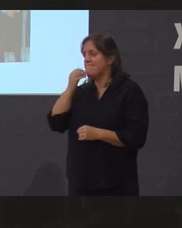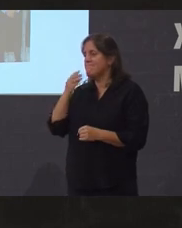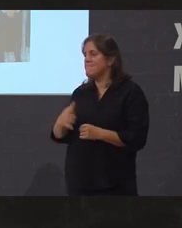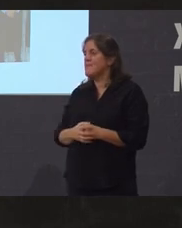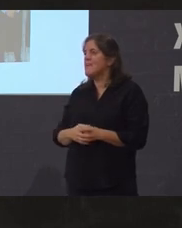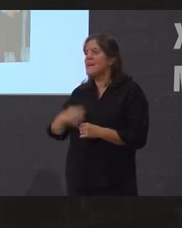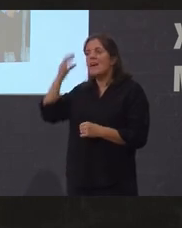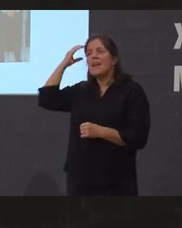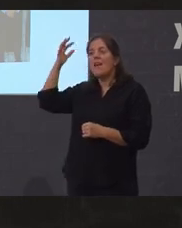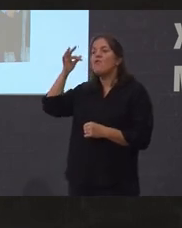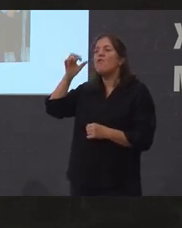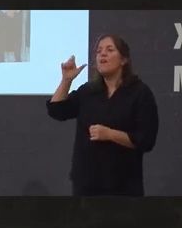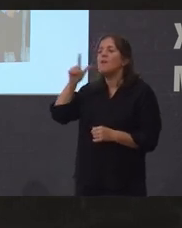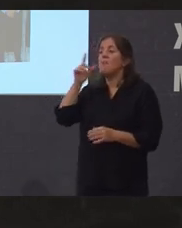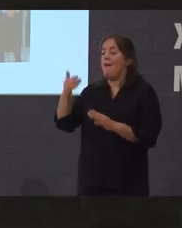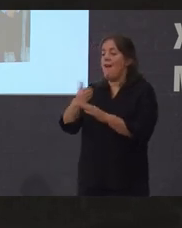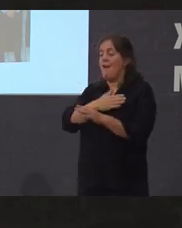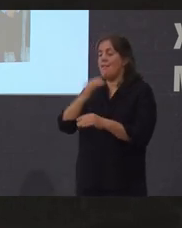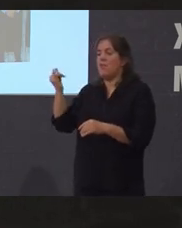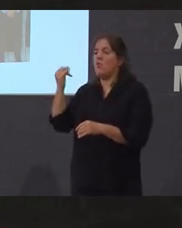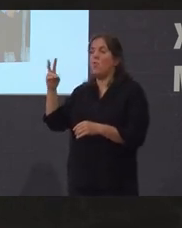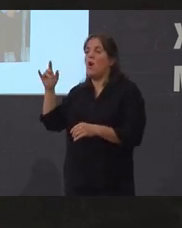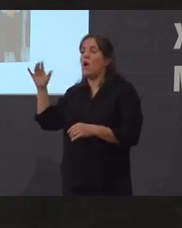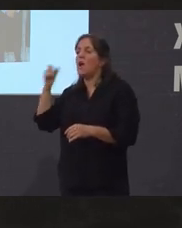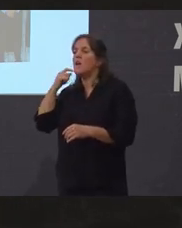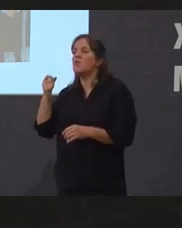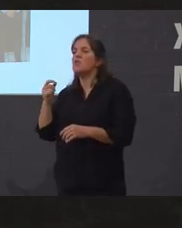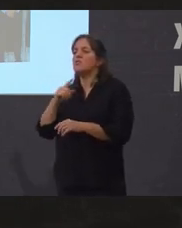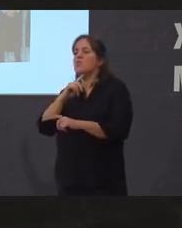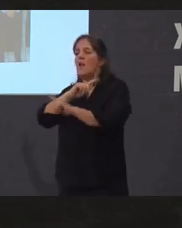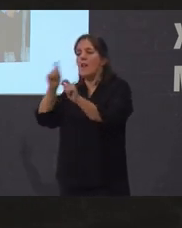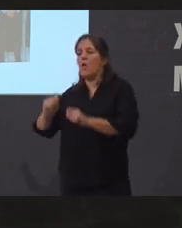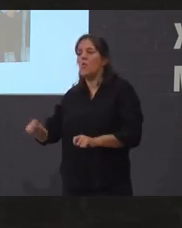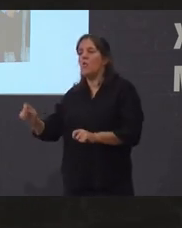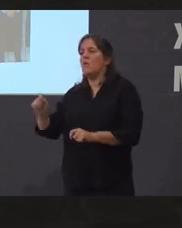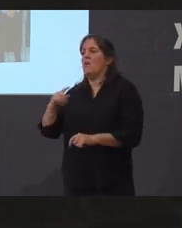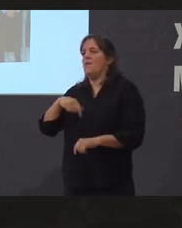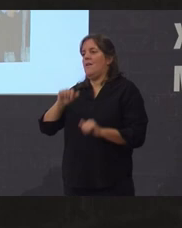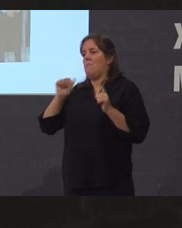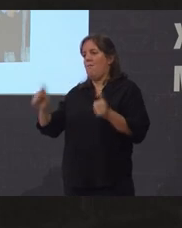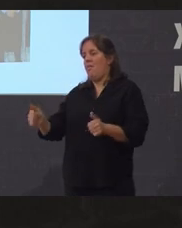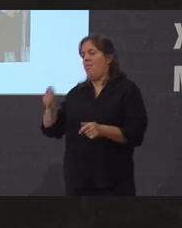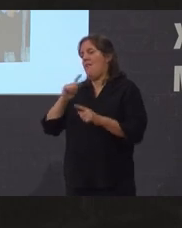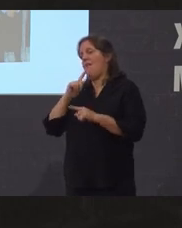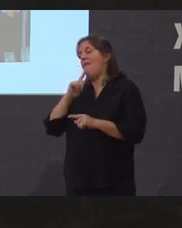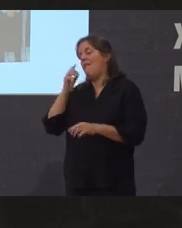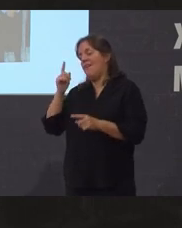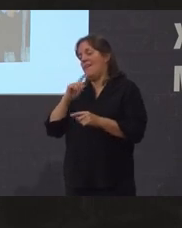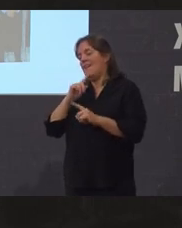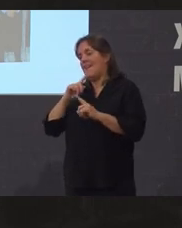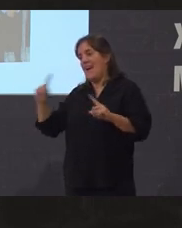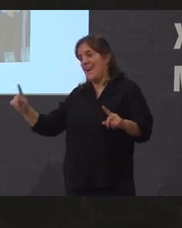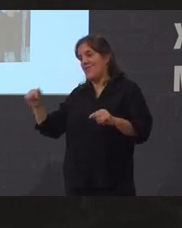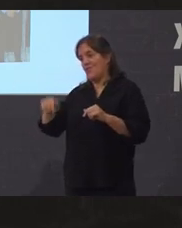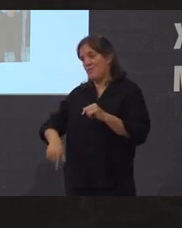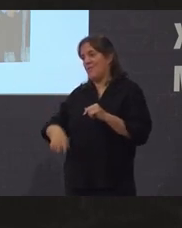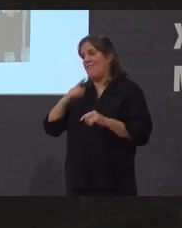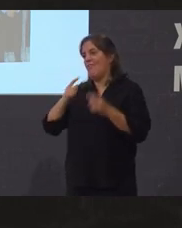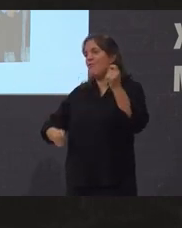Felipe, antes Juan Carlos, inaugura o ano xudicial, aí o vemos ca toga, cas